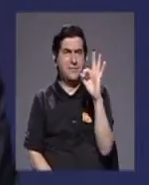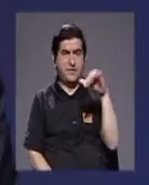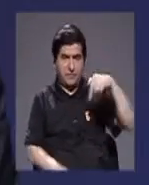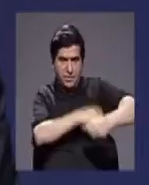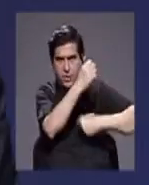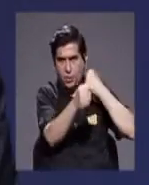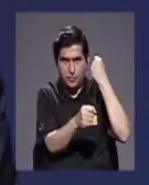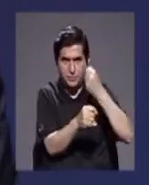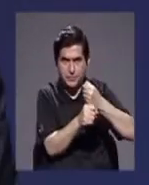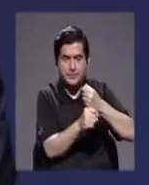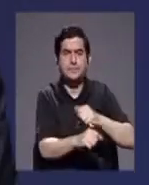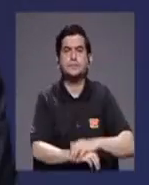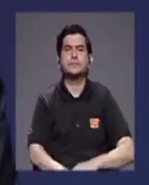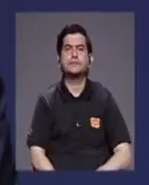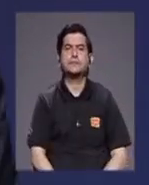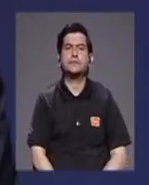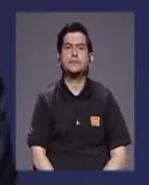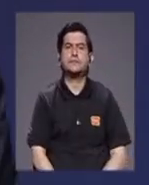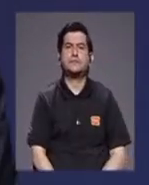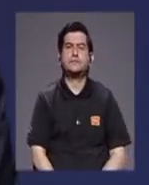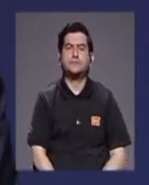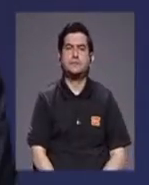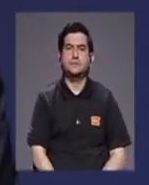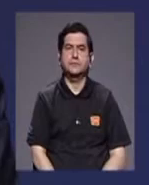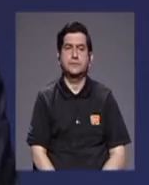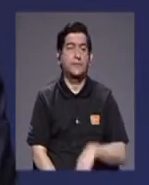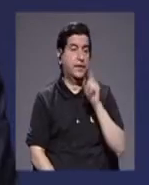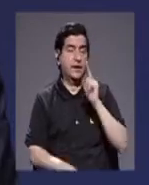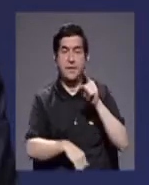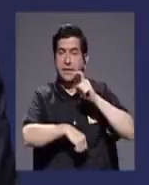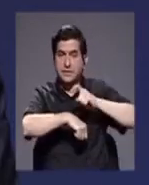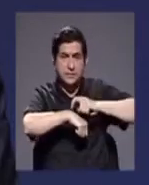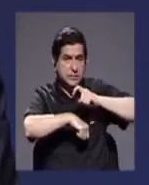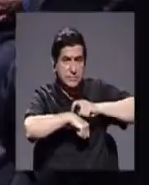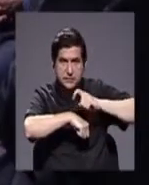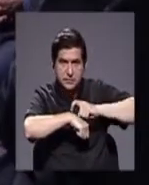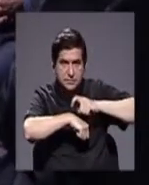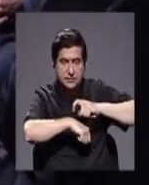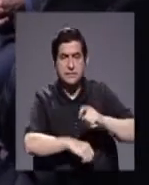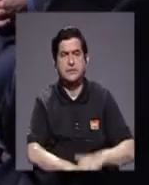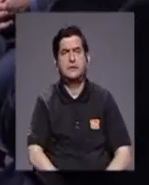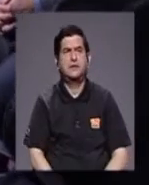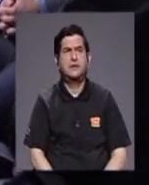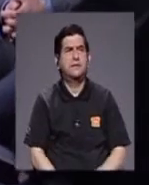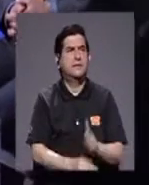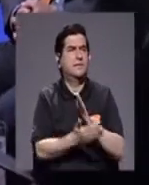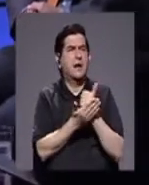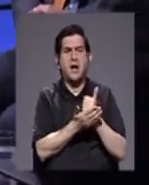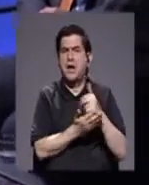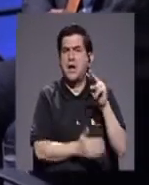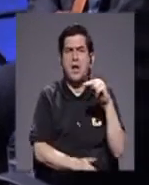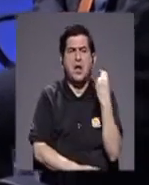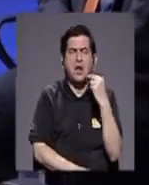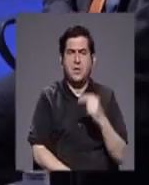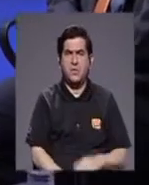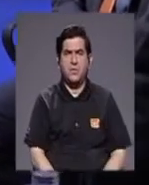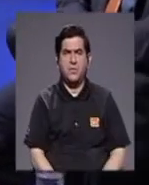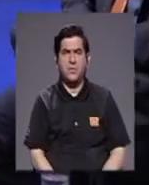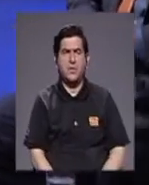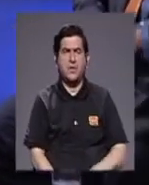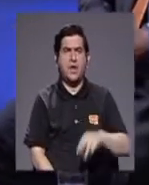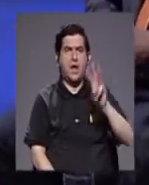año, en ese momento había algunas noticias de que en